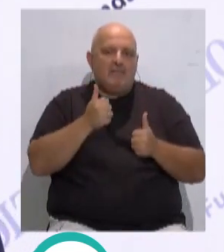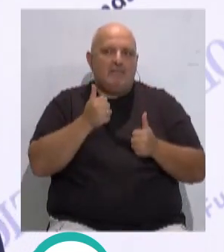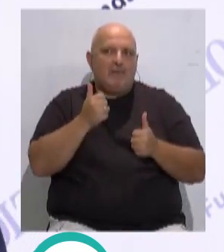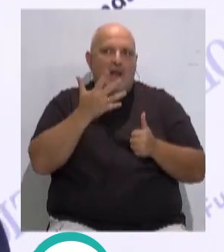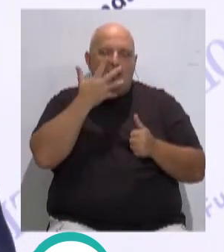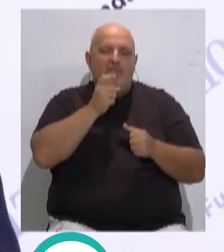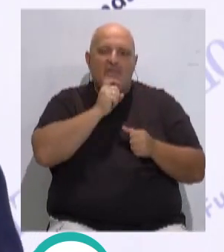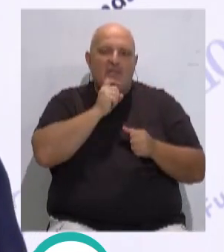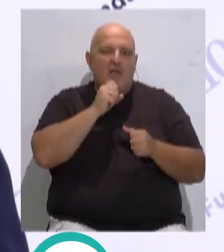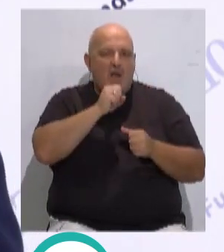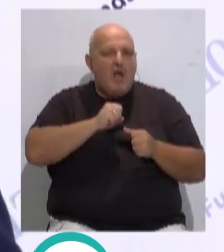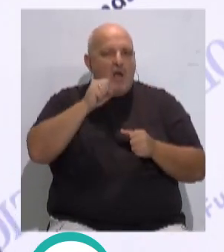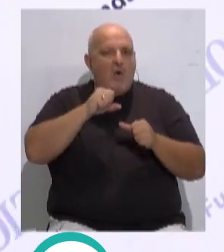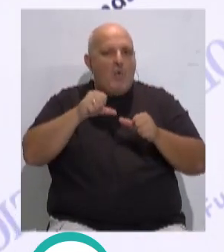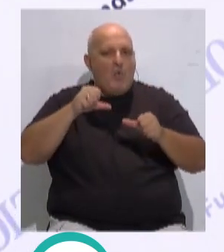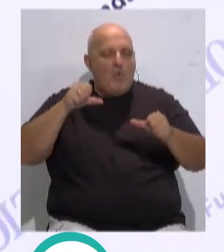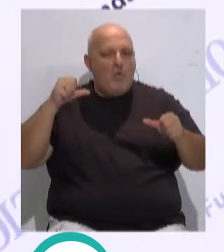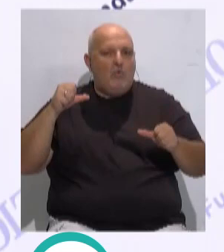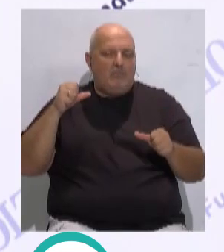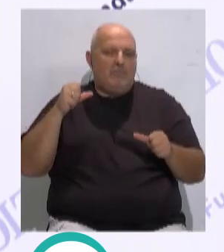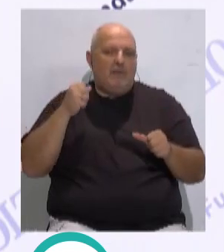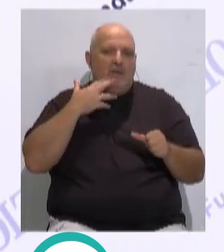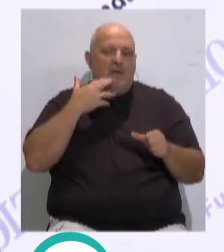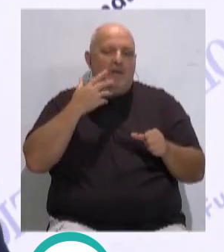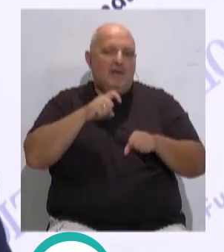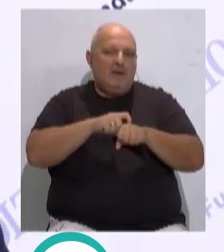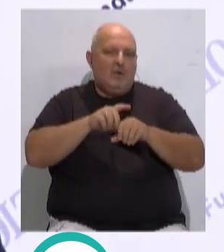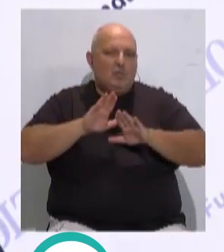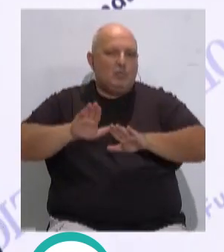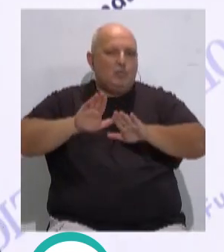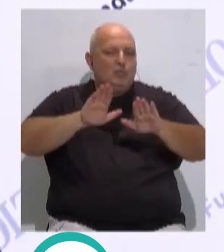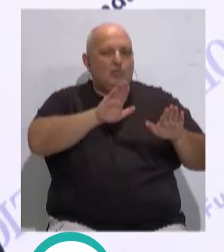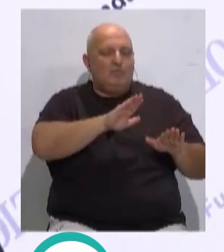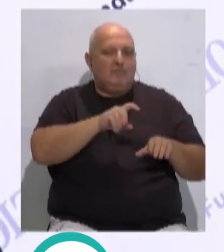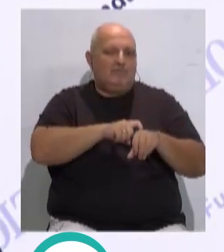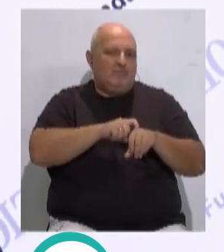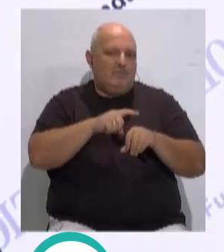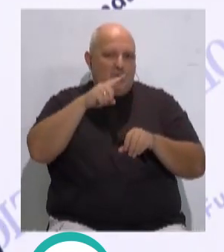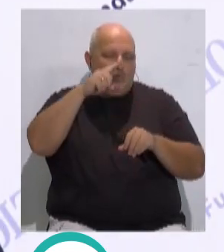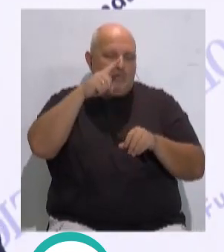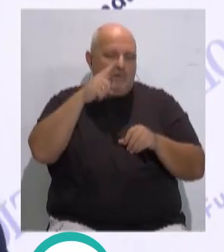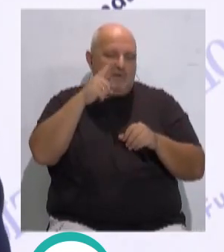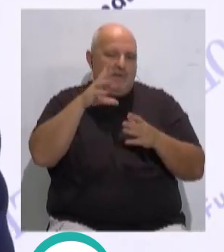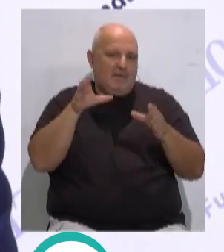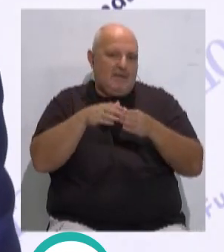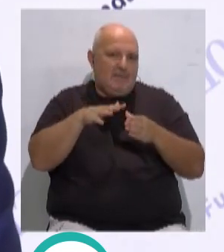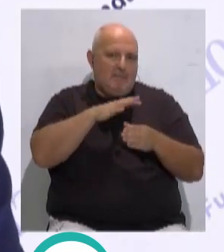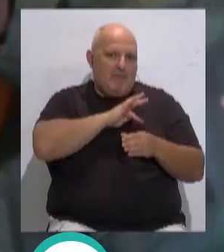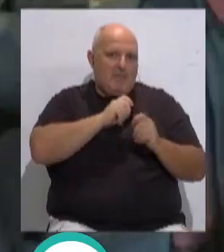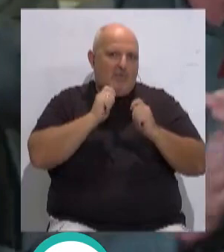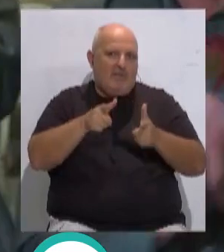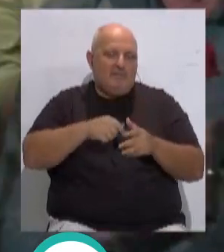que cantarle a Cádiz sin concesiones a la galería y atendiendo únicamente a nuestros intereses, que es lo que aquí se